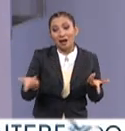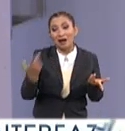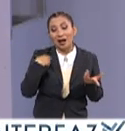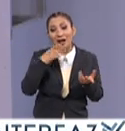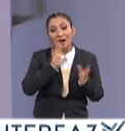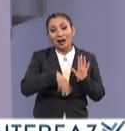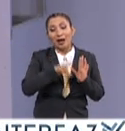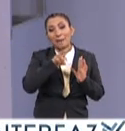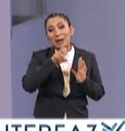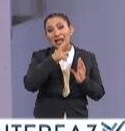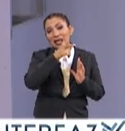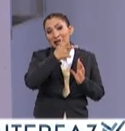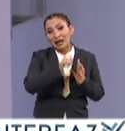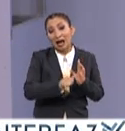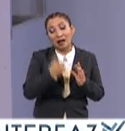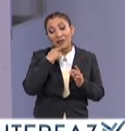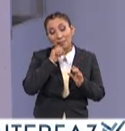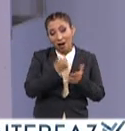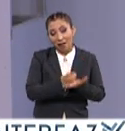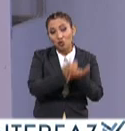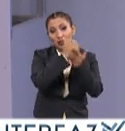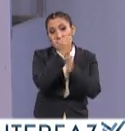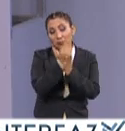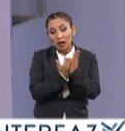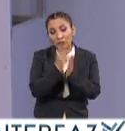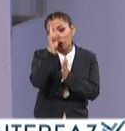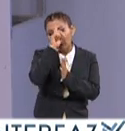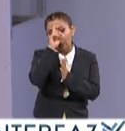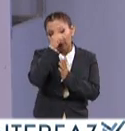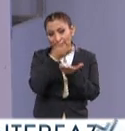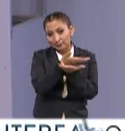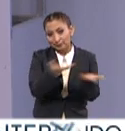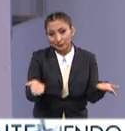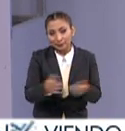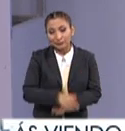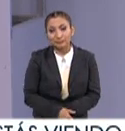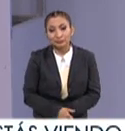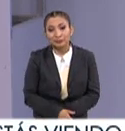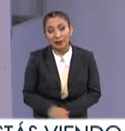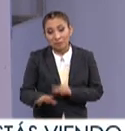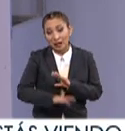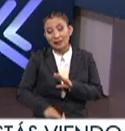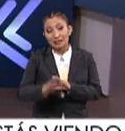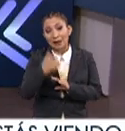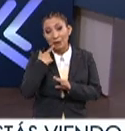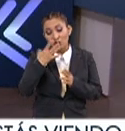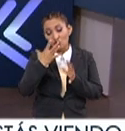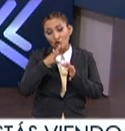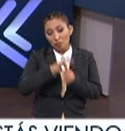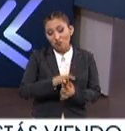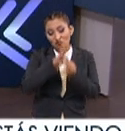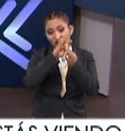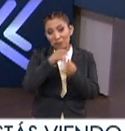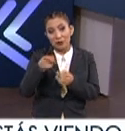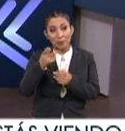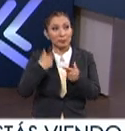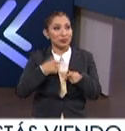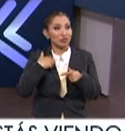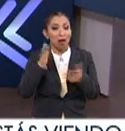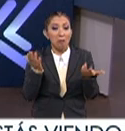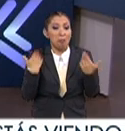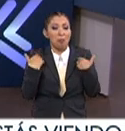de vejiga, etcétera. Entonces, pues esos son los consejos que podemos dar aquí. Pues sí, lo básico a veces es el sentido común, pero la gente luego